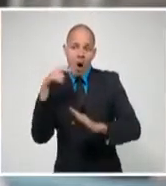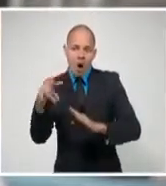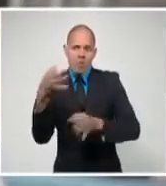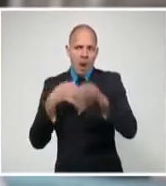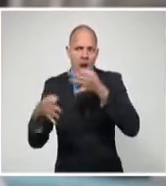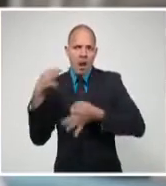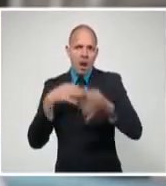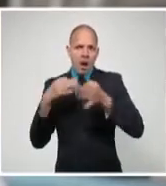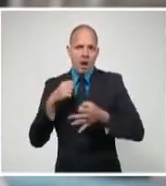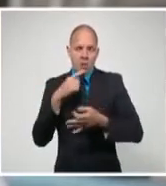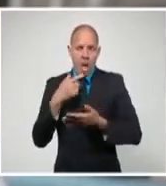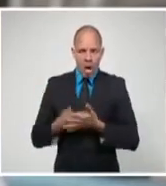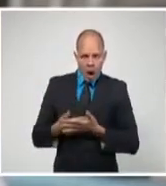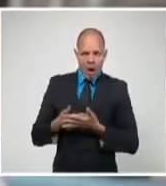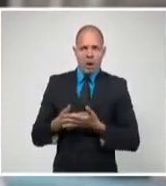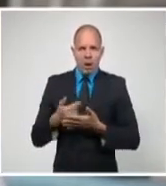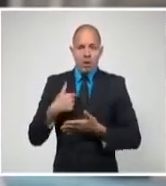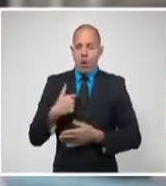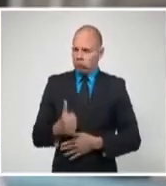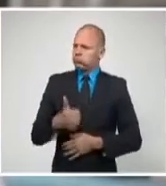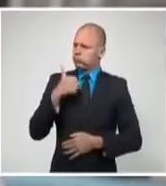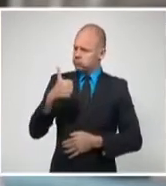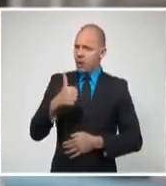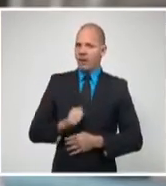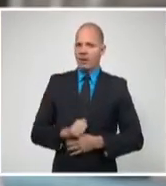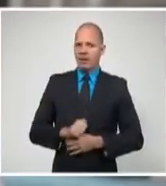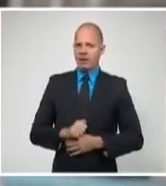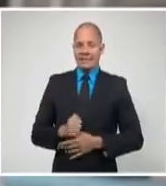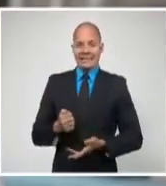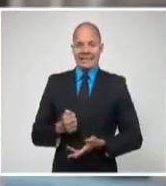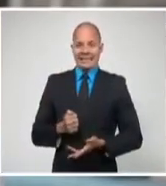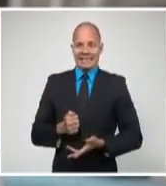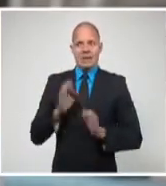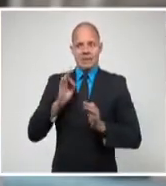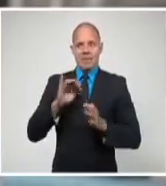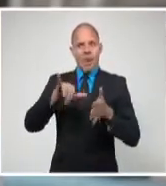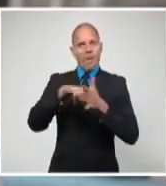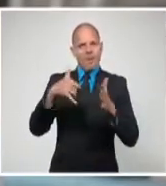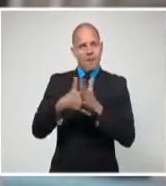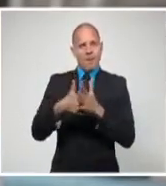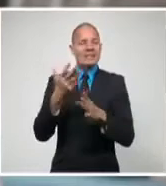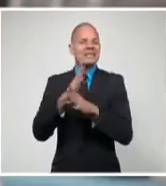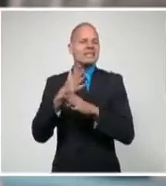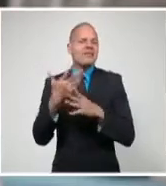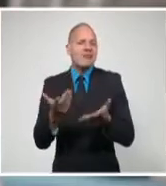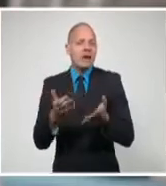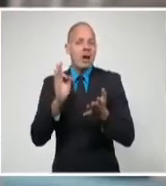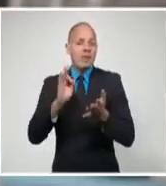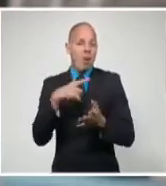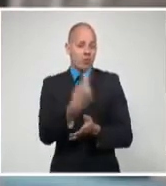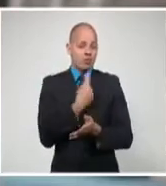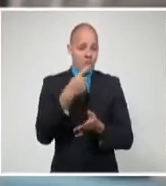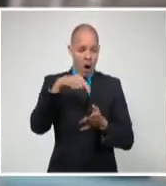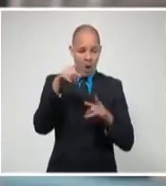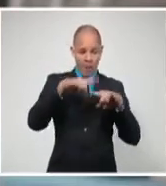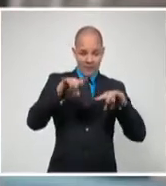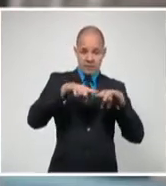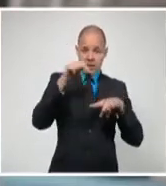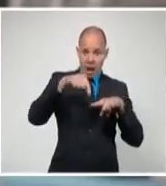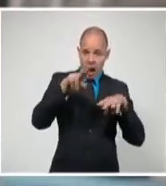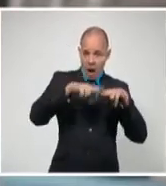piden que necesitan algo específico, realmente nosotros sentimos que parte del proyecto dependía de las capacidades y del conocimiento que tenía nuestro grupo